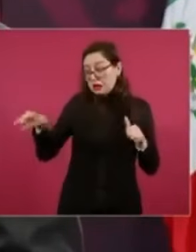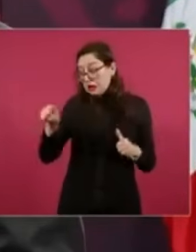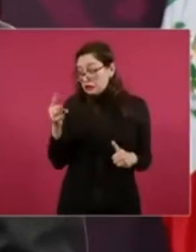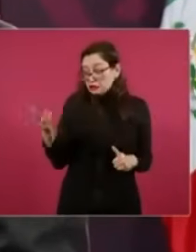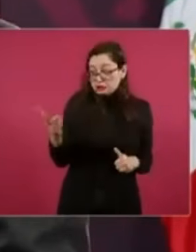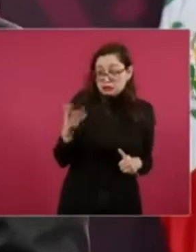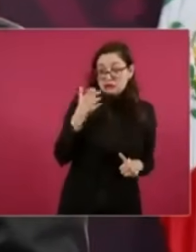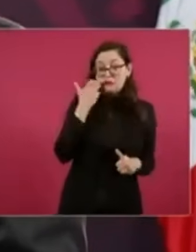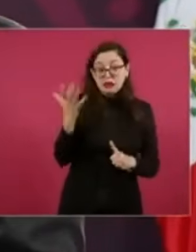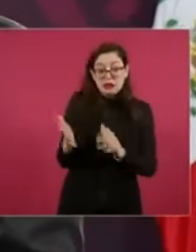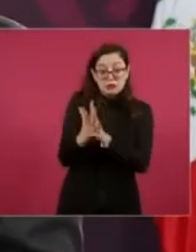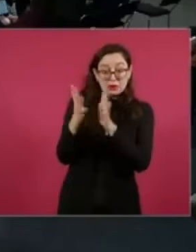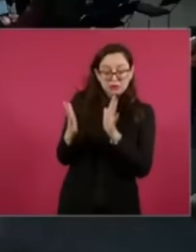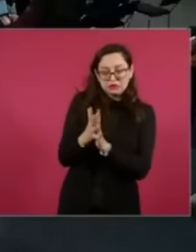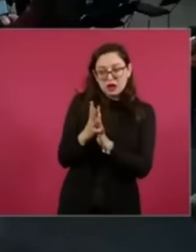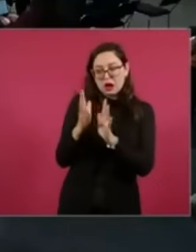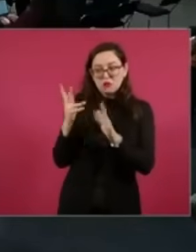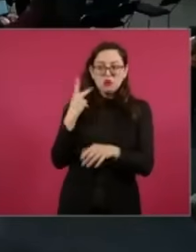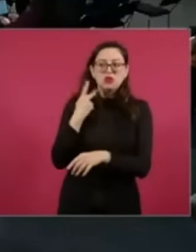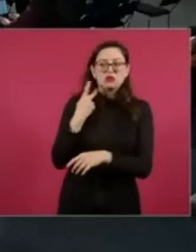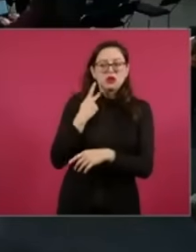porque